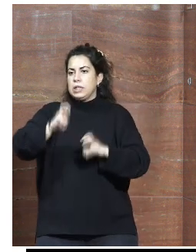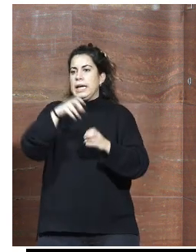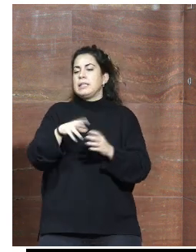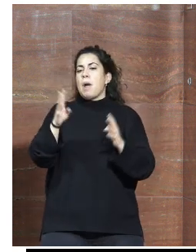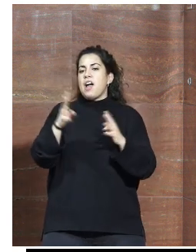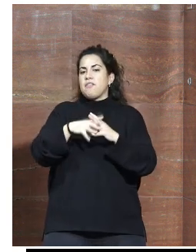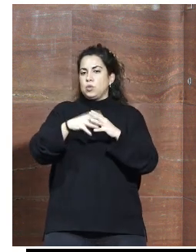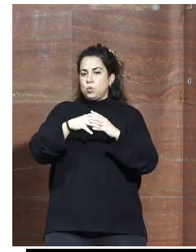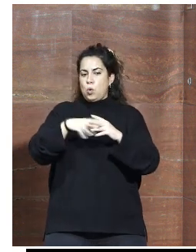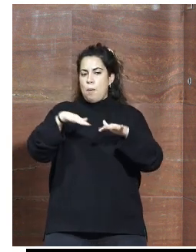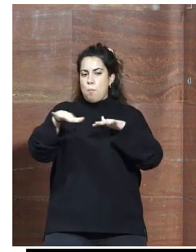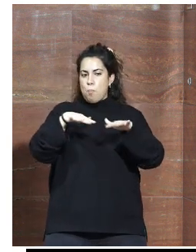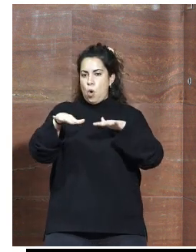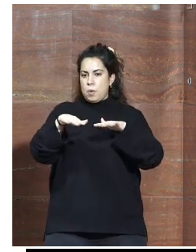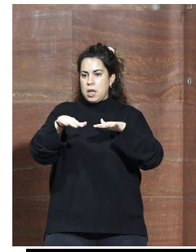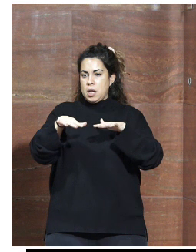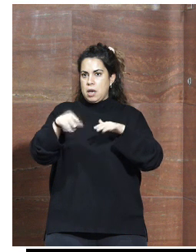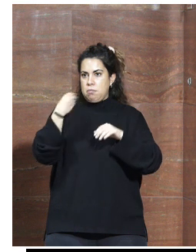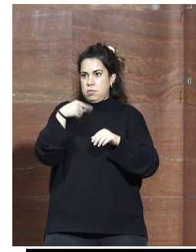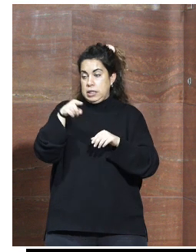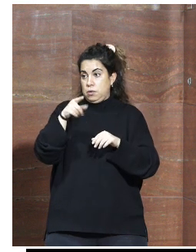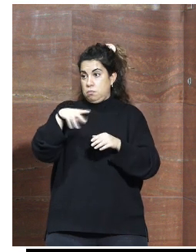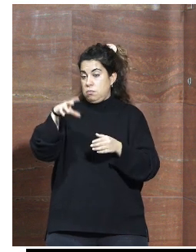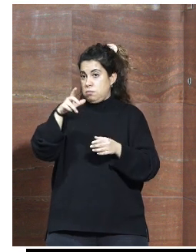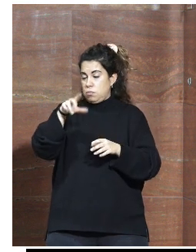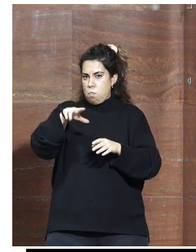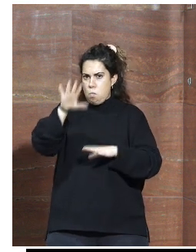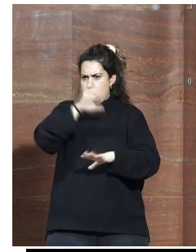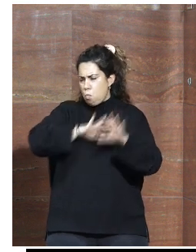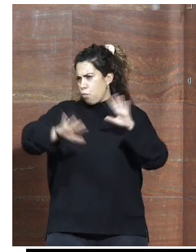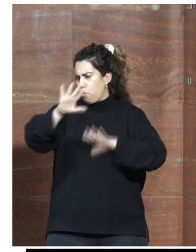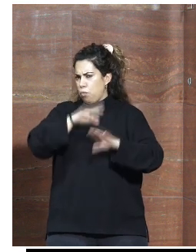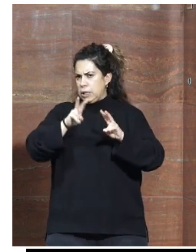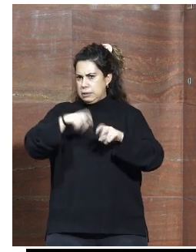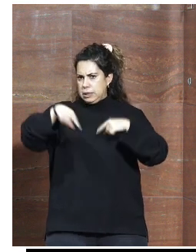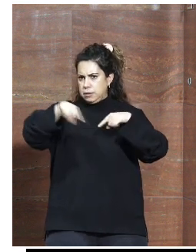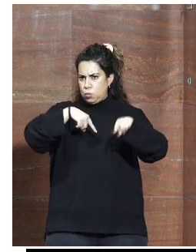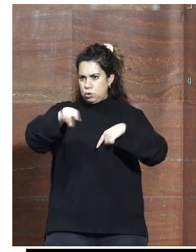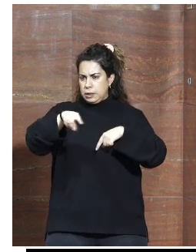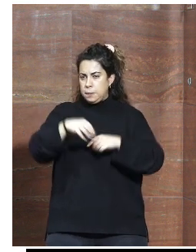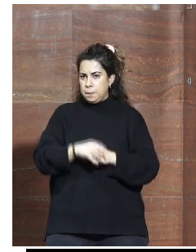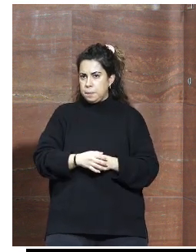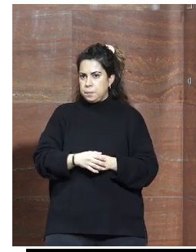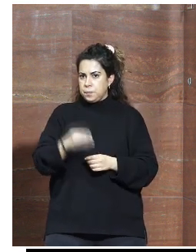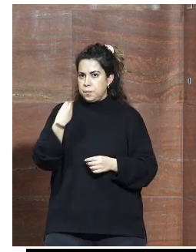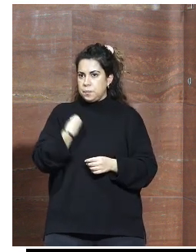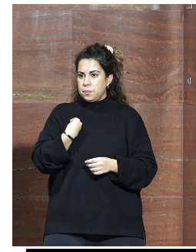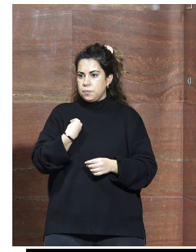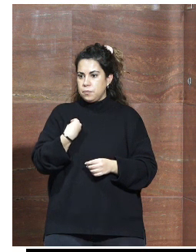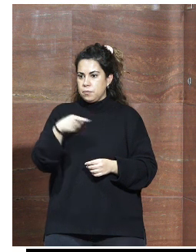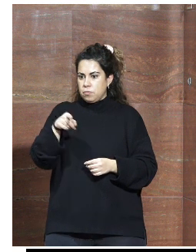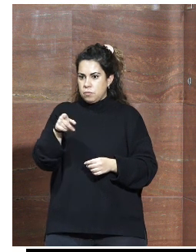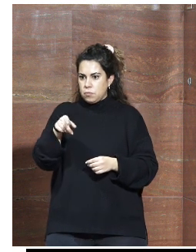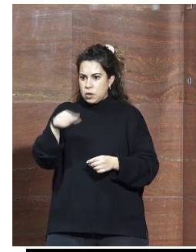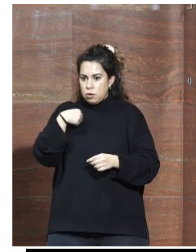móvil, ¿no? Por eso es que este es un mundo muy complejo, el del transporte, ¿no? Bueno, ¿cómo sé qué es el vehículo que